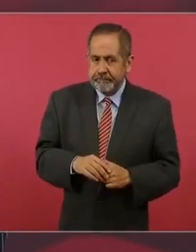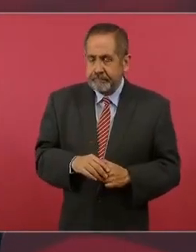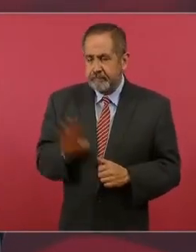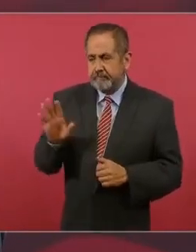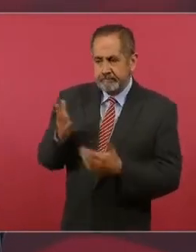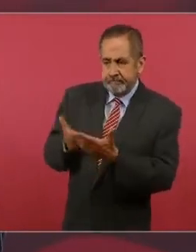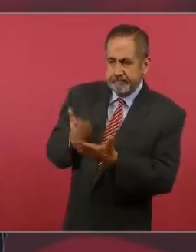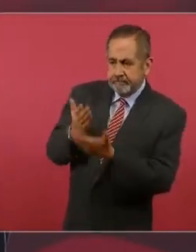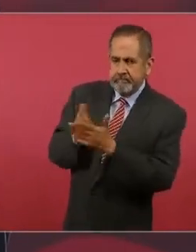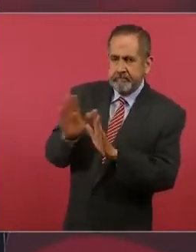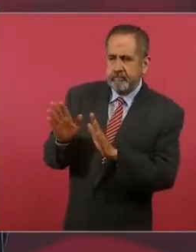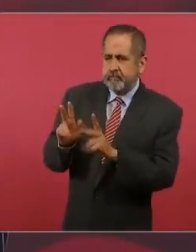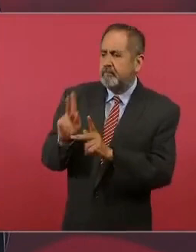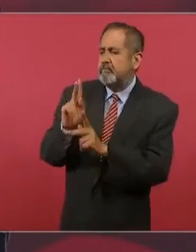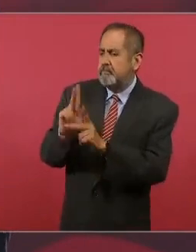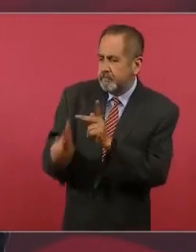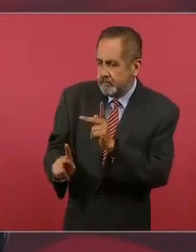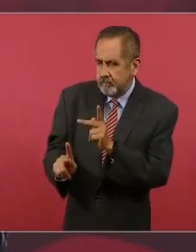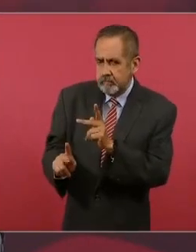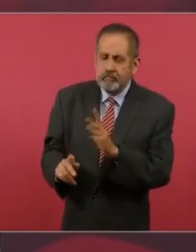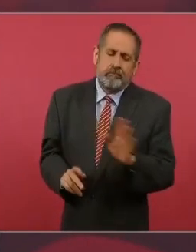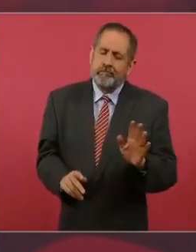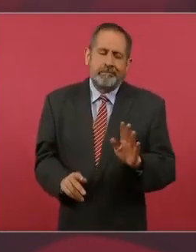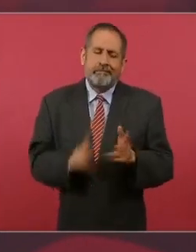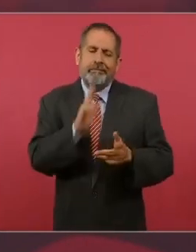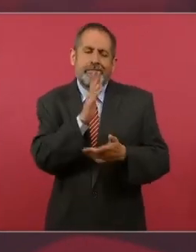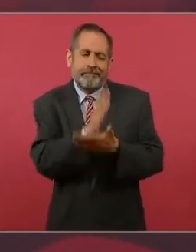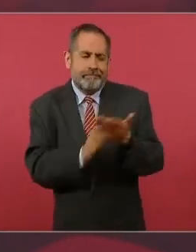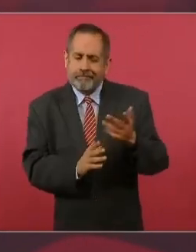propuso que solo una parte, y le dijimos no,